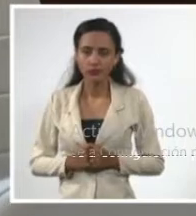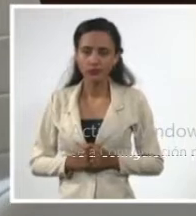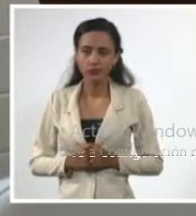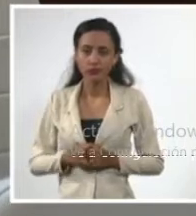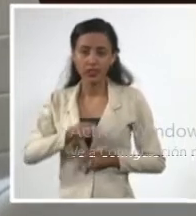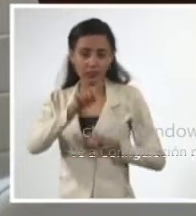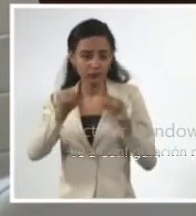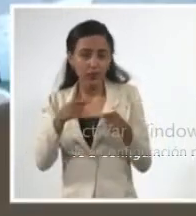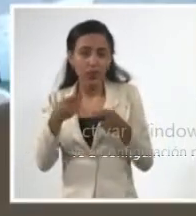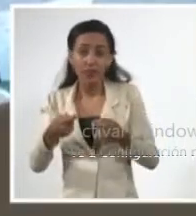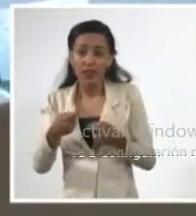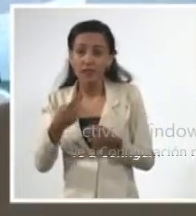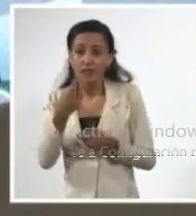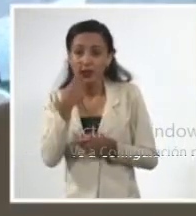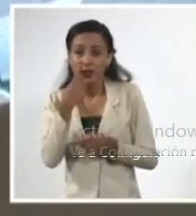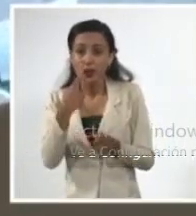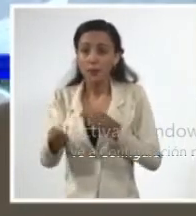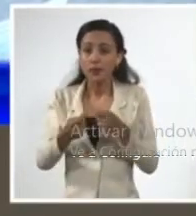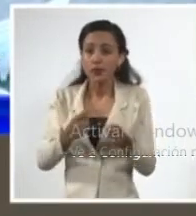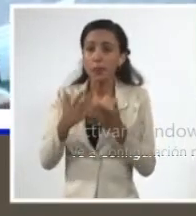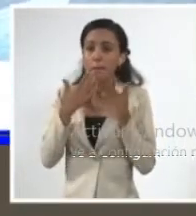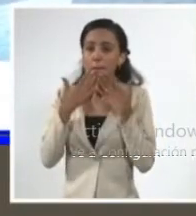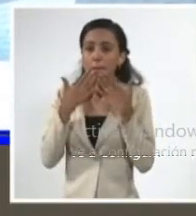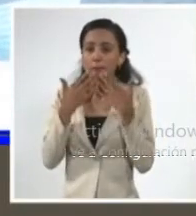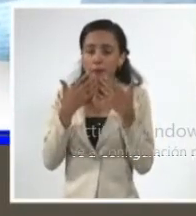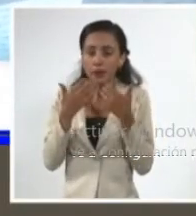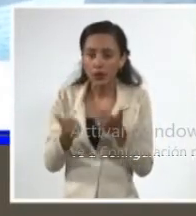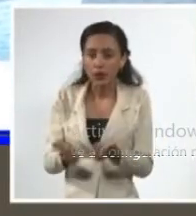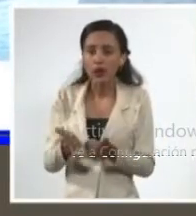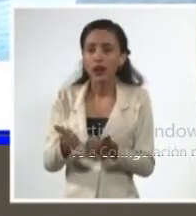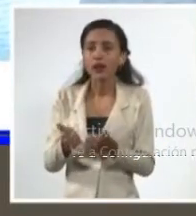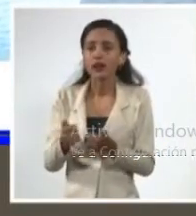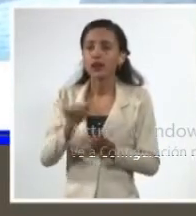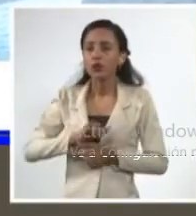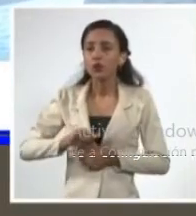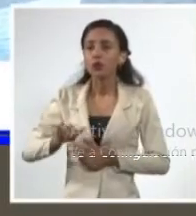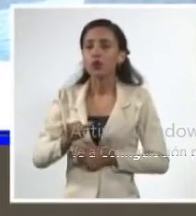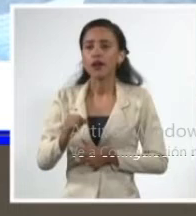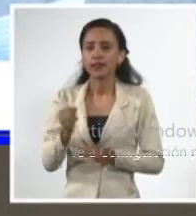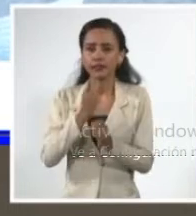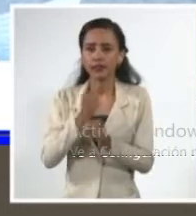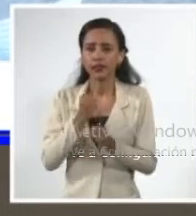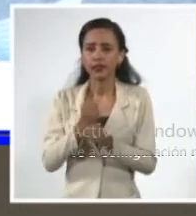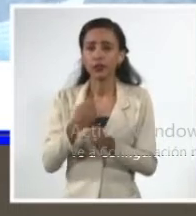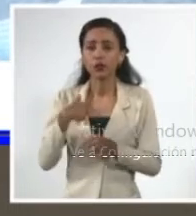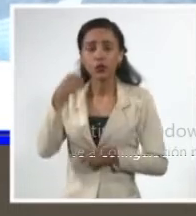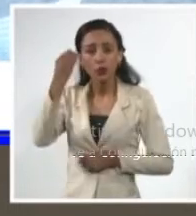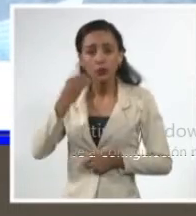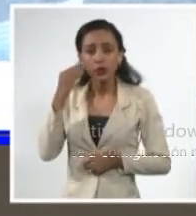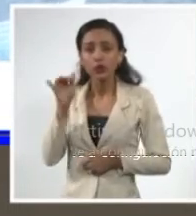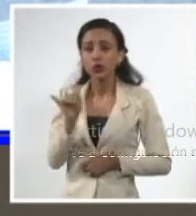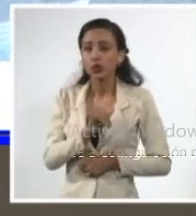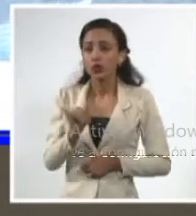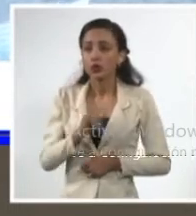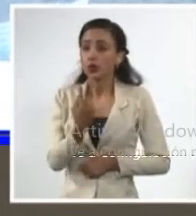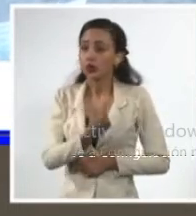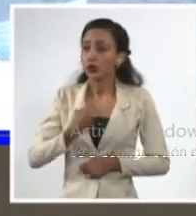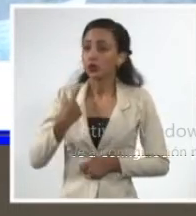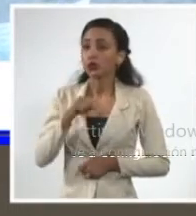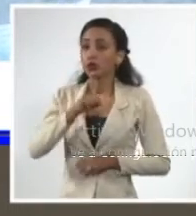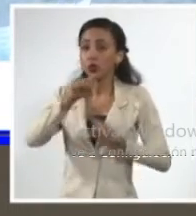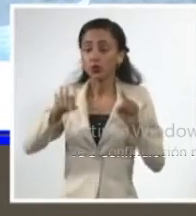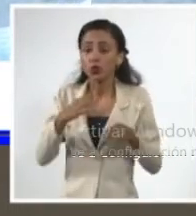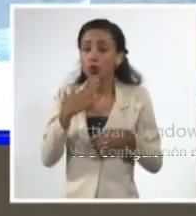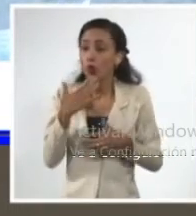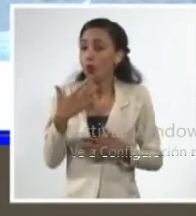como una inversión para mejorar la capacidad de gestión. Y pienso que también nosotros como consultorías y